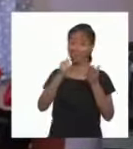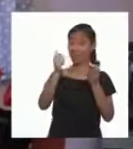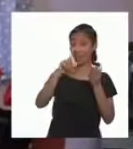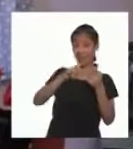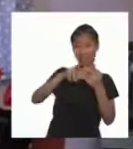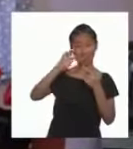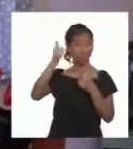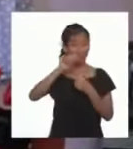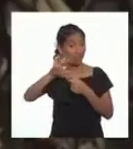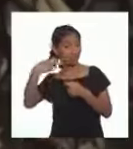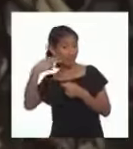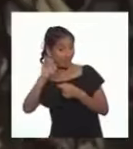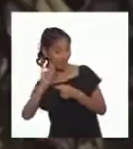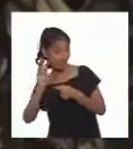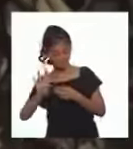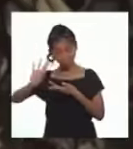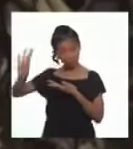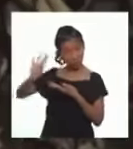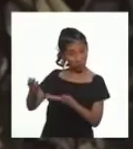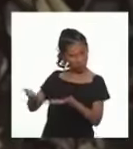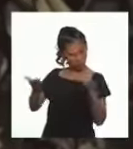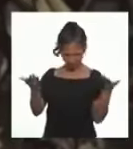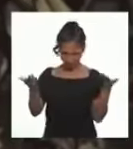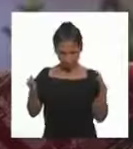¡A ver! ¡Mira!